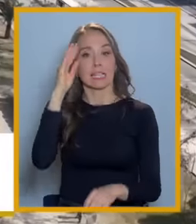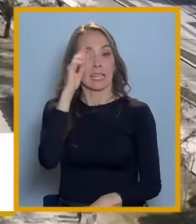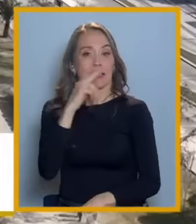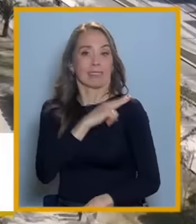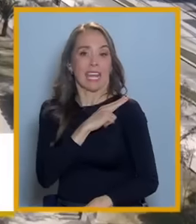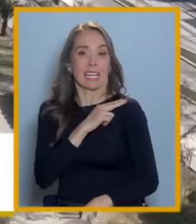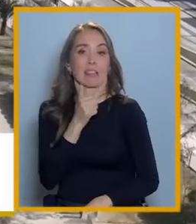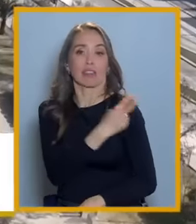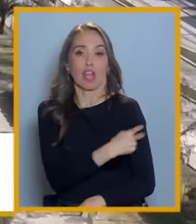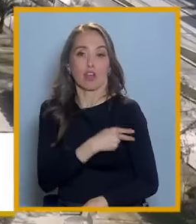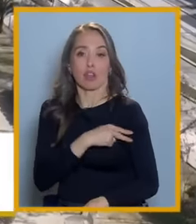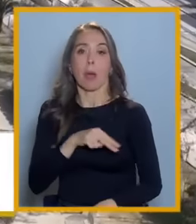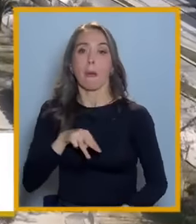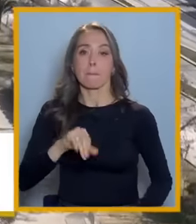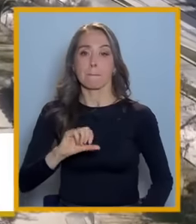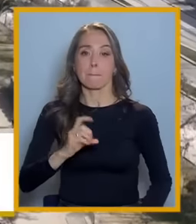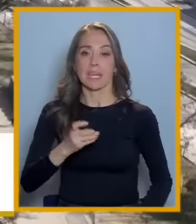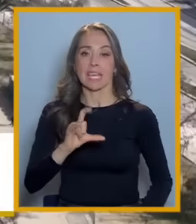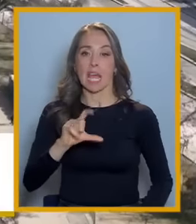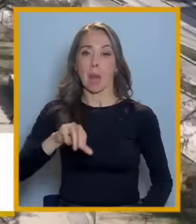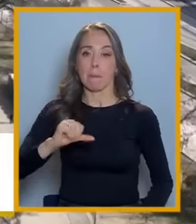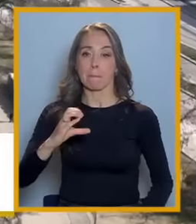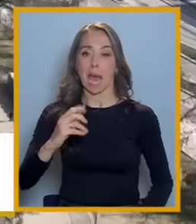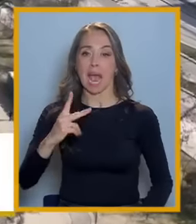coronel Miguel Macay Uribe.